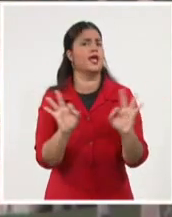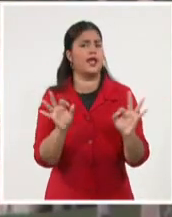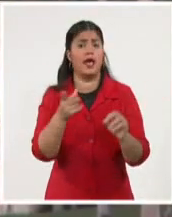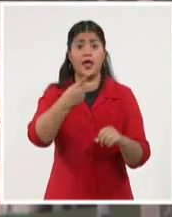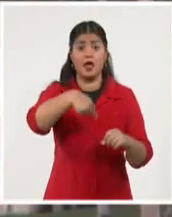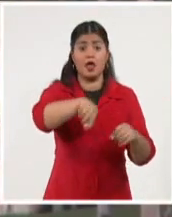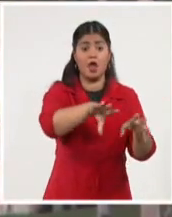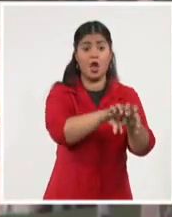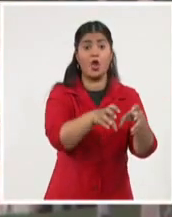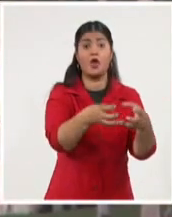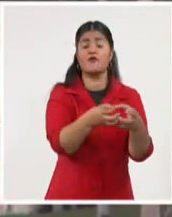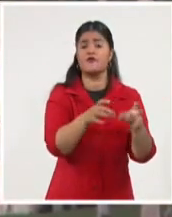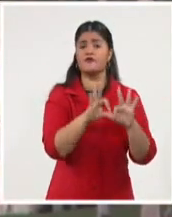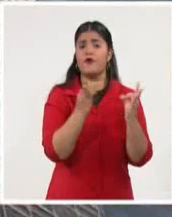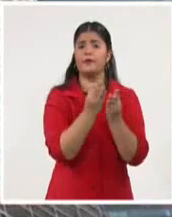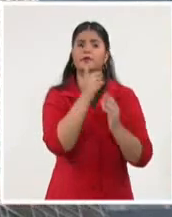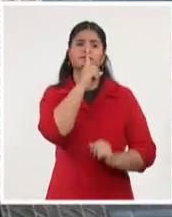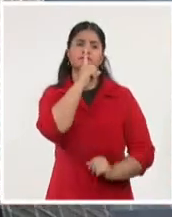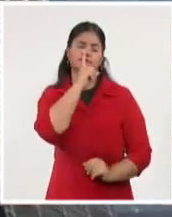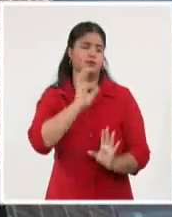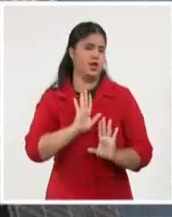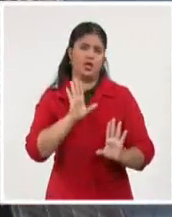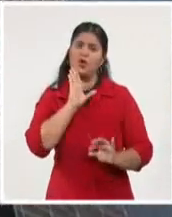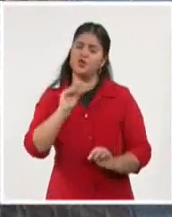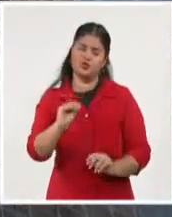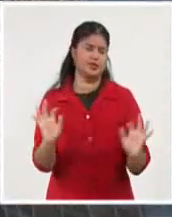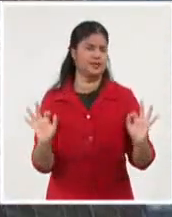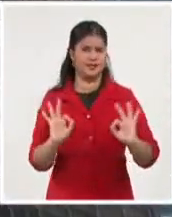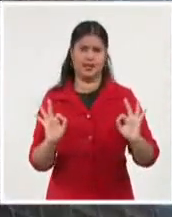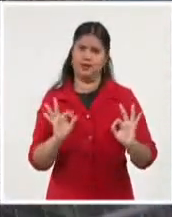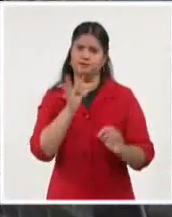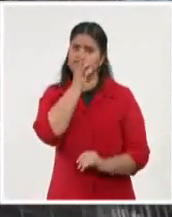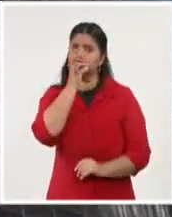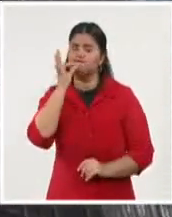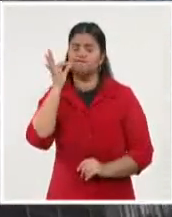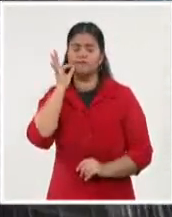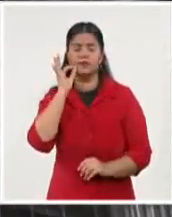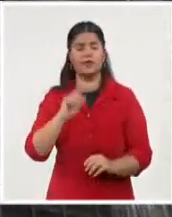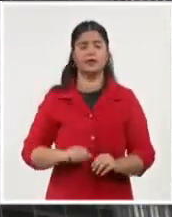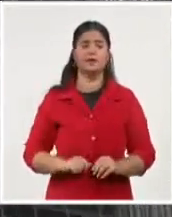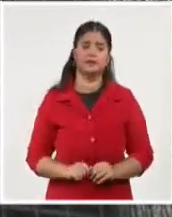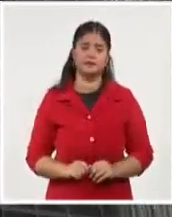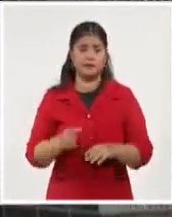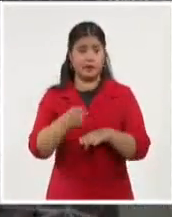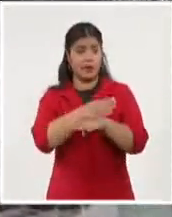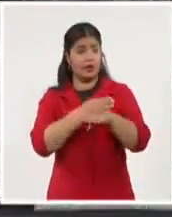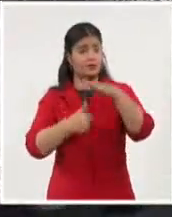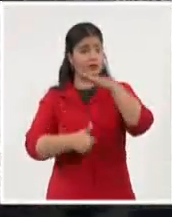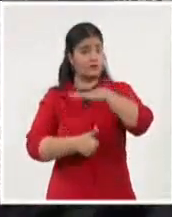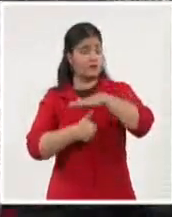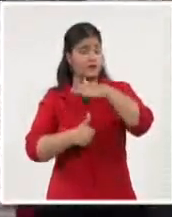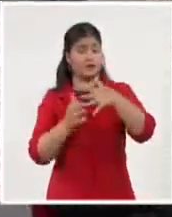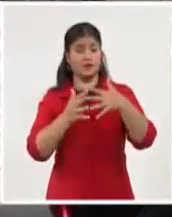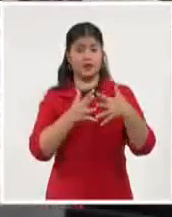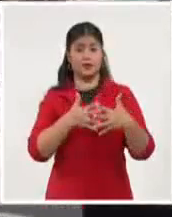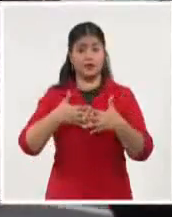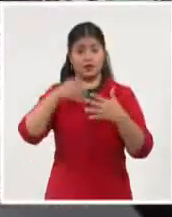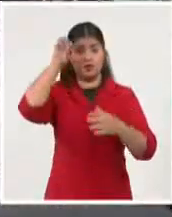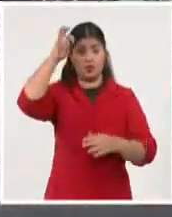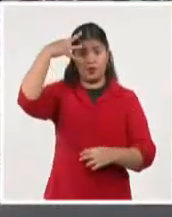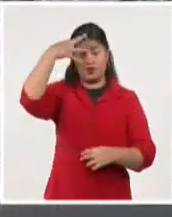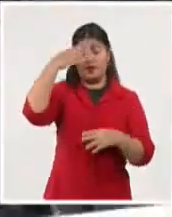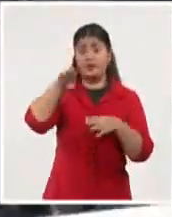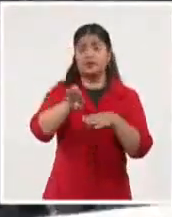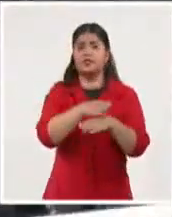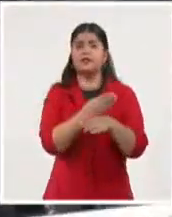ha definido como una cacería de brujas. El exmandatario enfrenta varias investigaciones, entre ellas